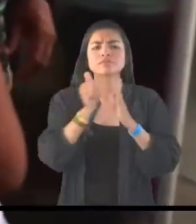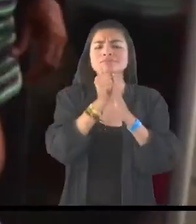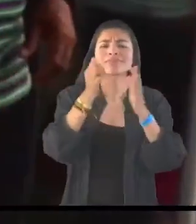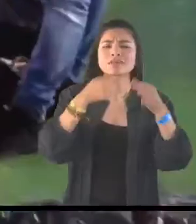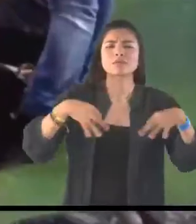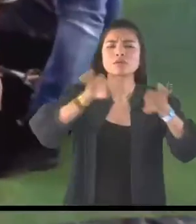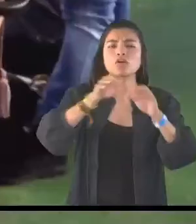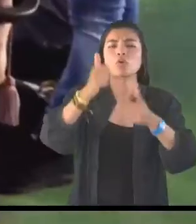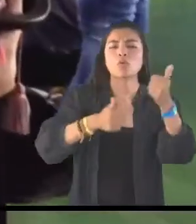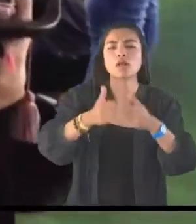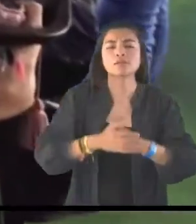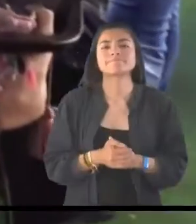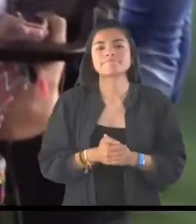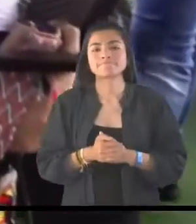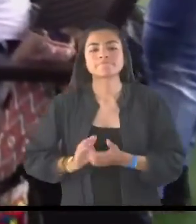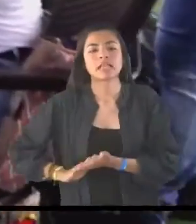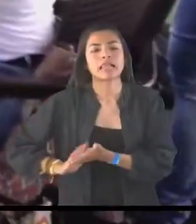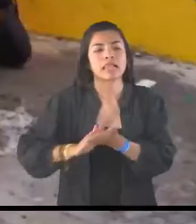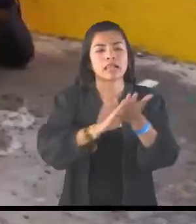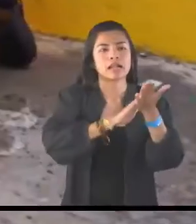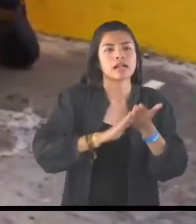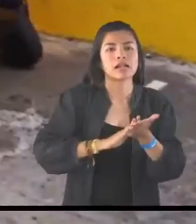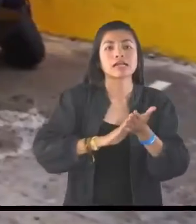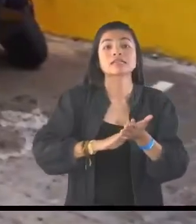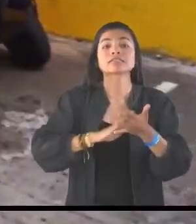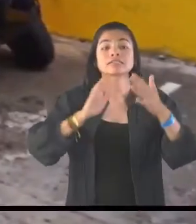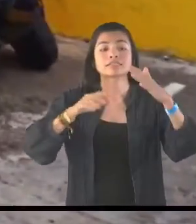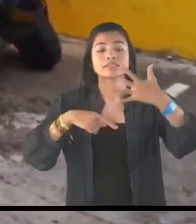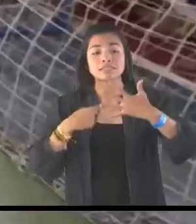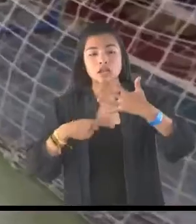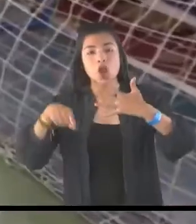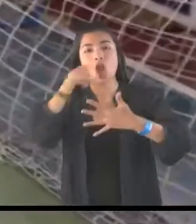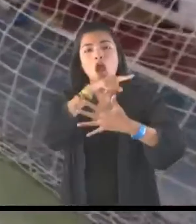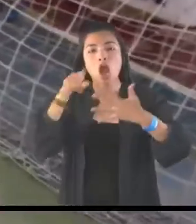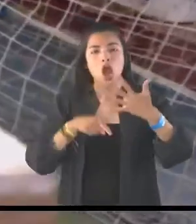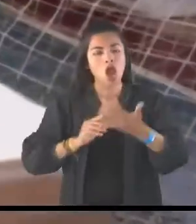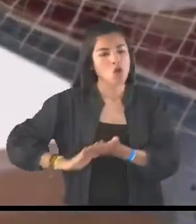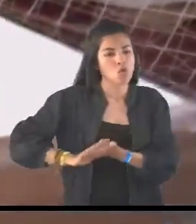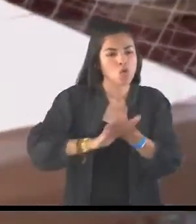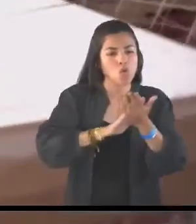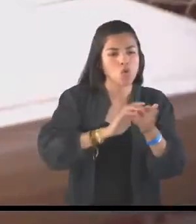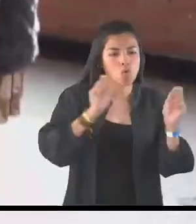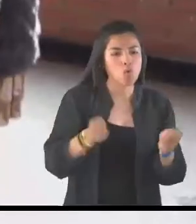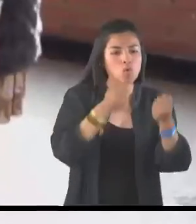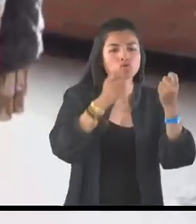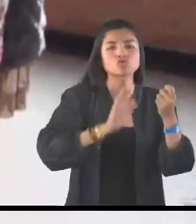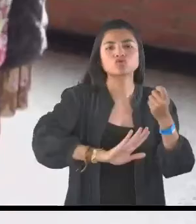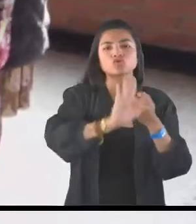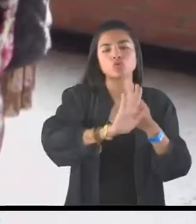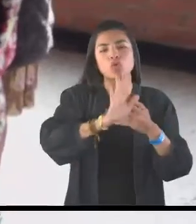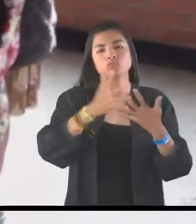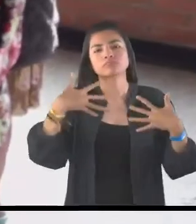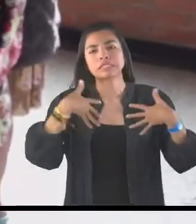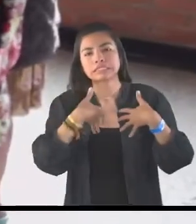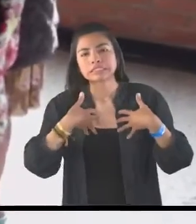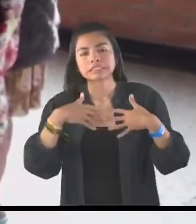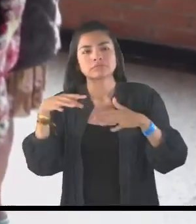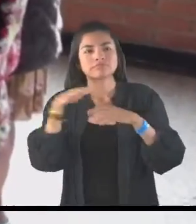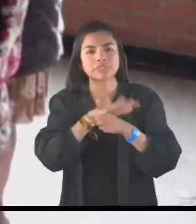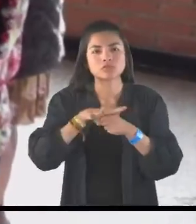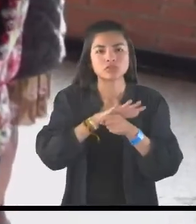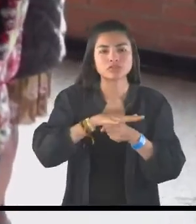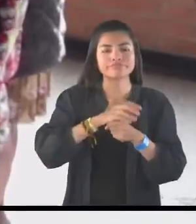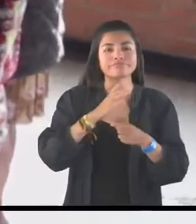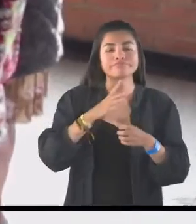la entrega de las indemnizaciones, una de las 5 medidas de reparación integral a los daños causados. De ese universo de